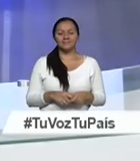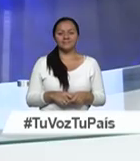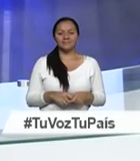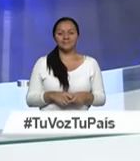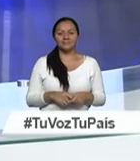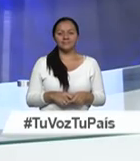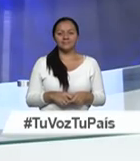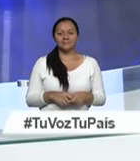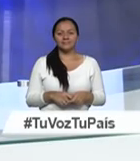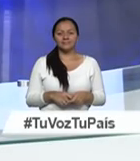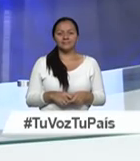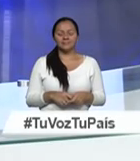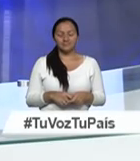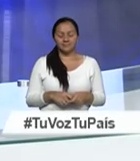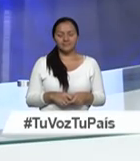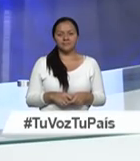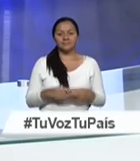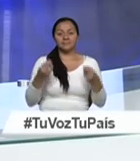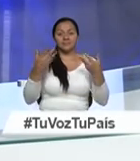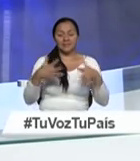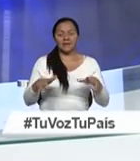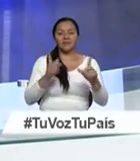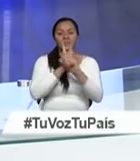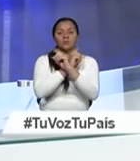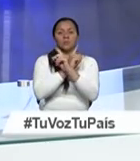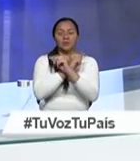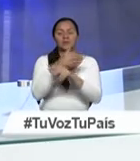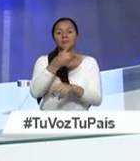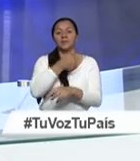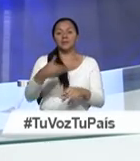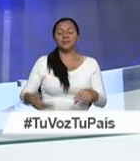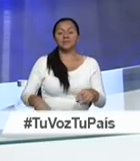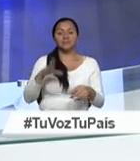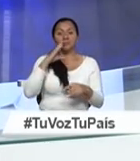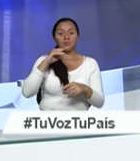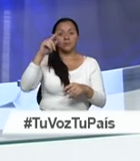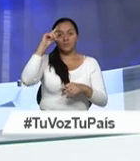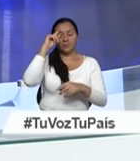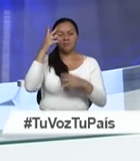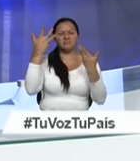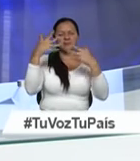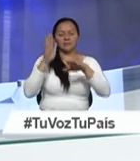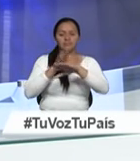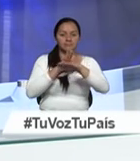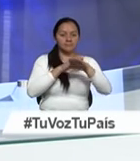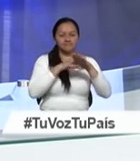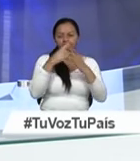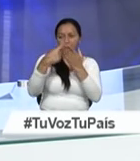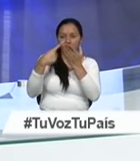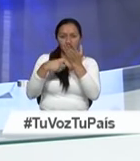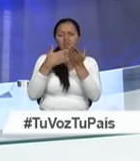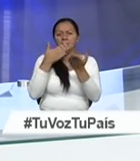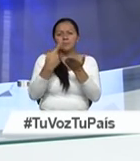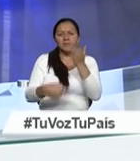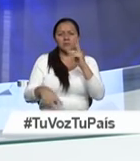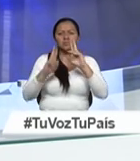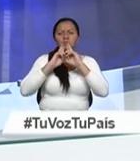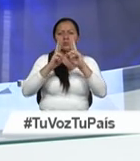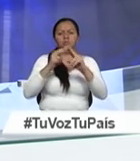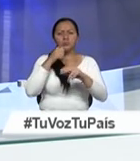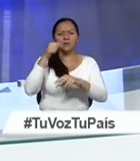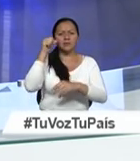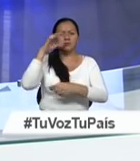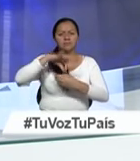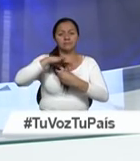Ciudadano. A través de su cuenta de Twitter, el presidente Rafael Correa hizo un breve análisis sobre los resultados del plebiscito